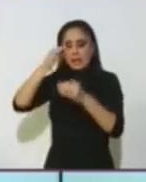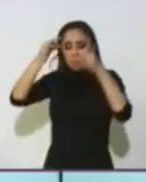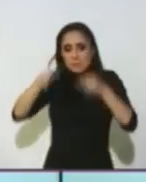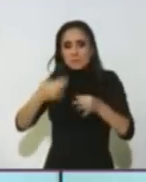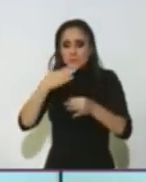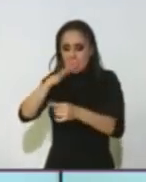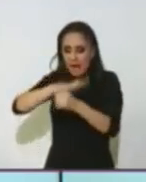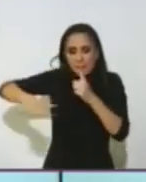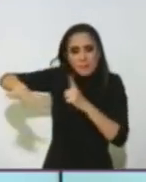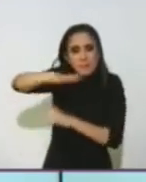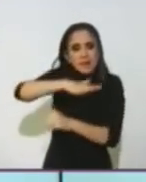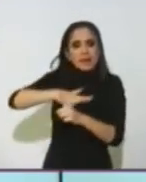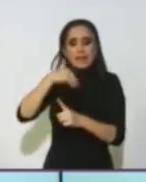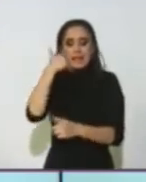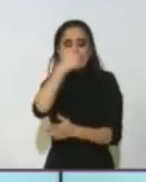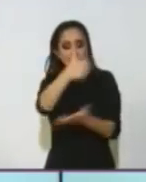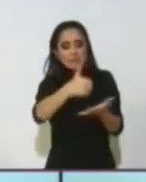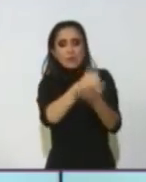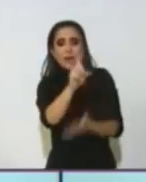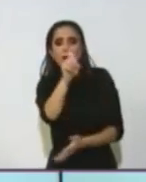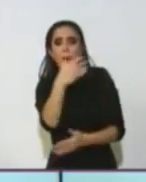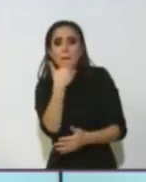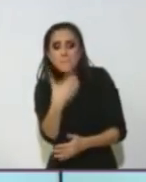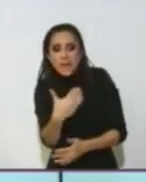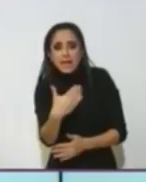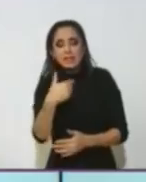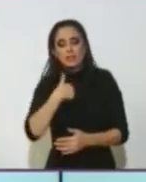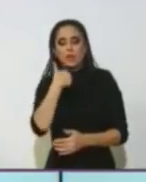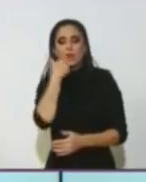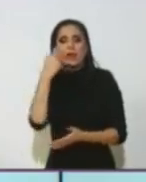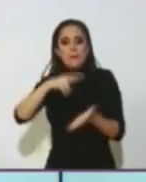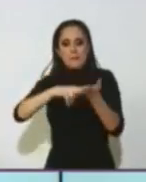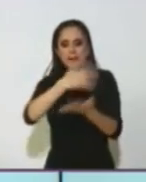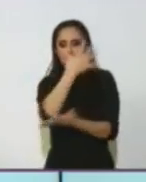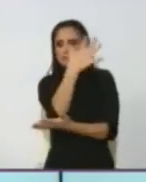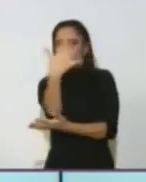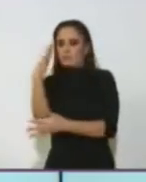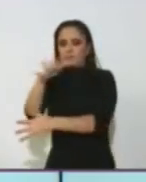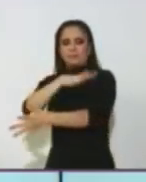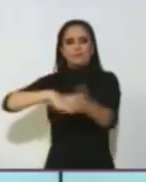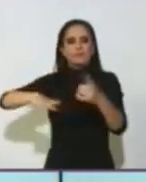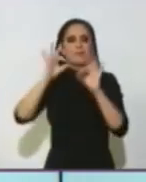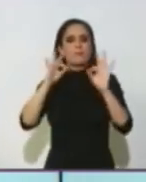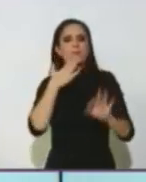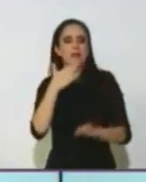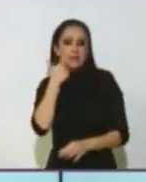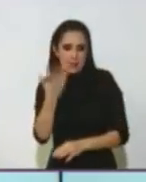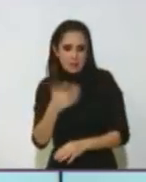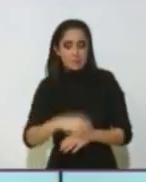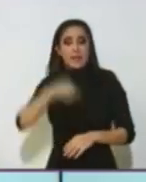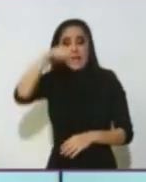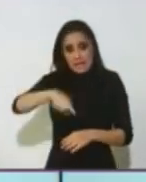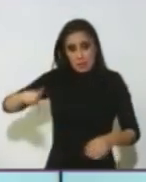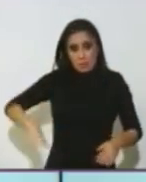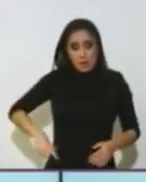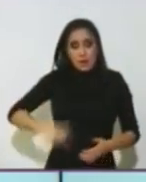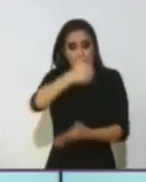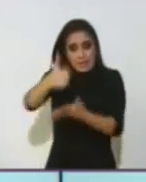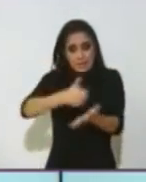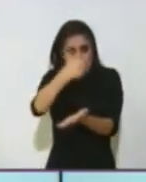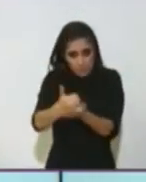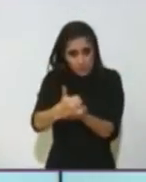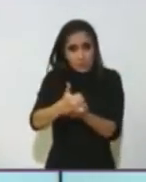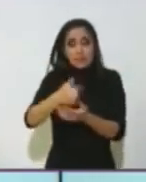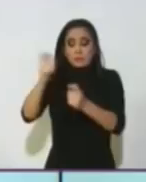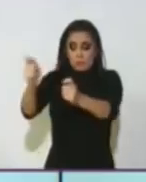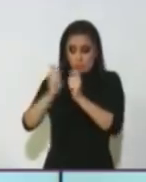una ciudad con agua y una agenda verde me comprometo que en el primer gobierno ciudadano de esta ciudad de cada